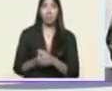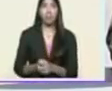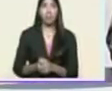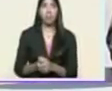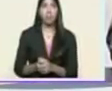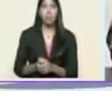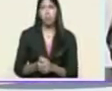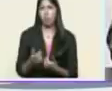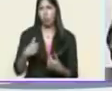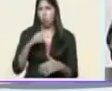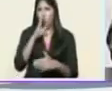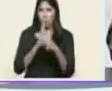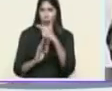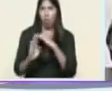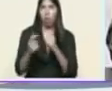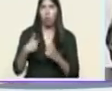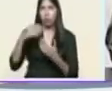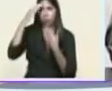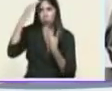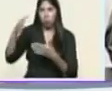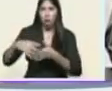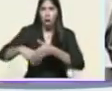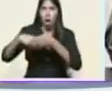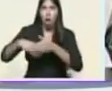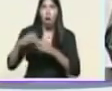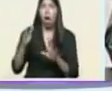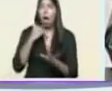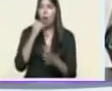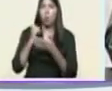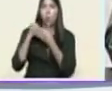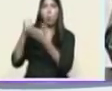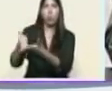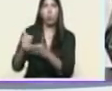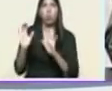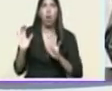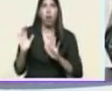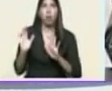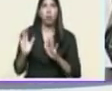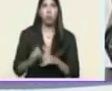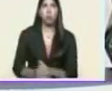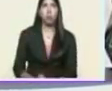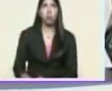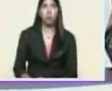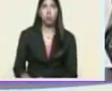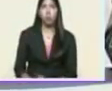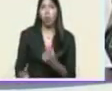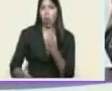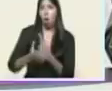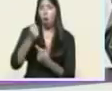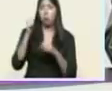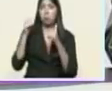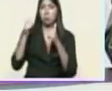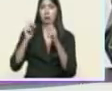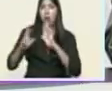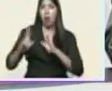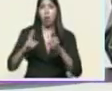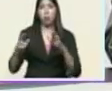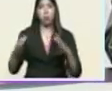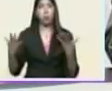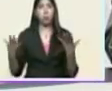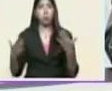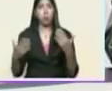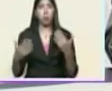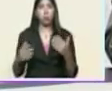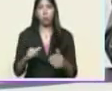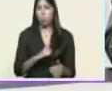nuestro alcance, humildemente saludamos y ayudamos para que eso fuera así, en